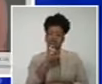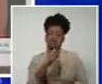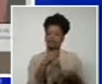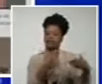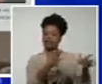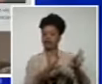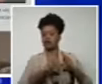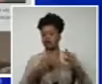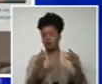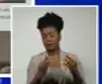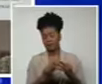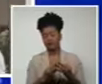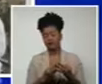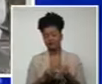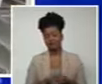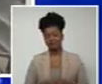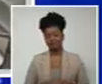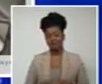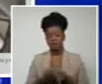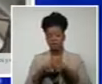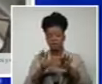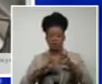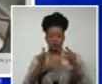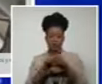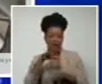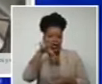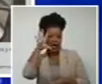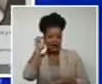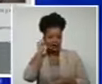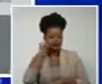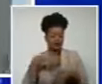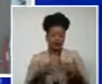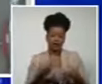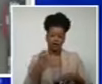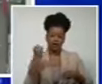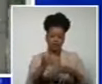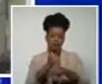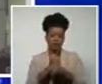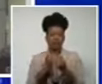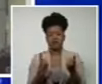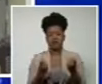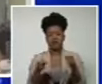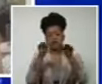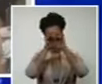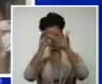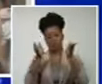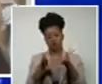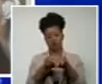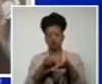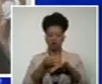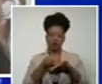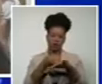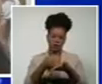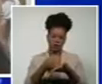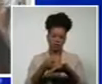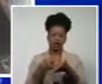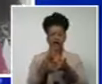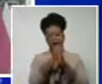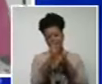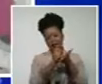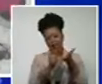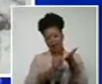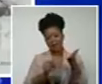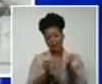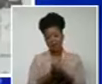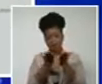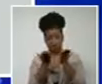atrás, pero ellos comprenden que su profesión es muy necesitada en todo el mundo y lo apoyan. Así lo escribe Dixan en el chat de Messenger, así